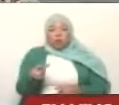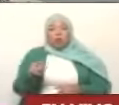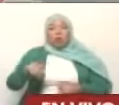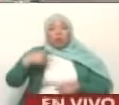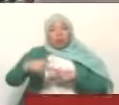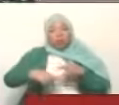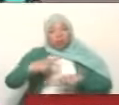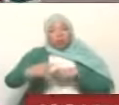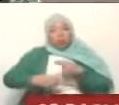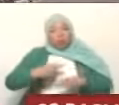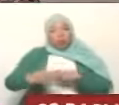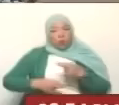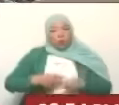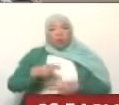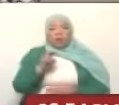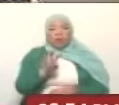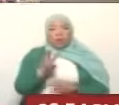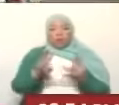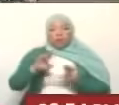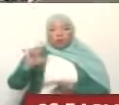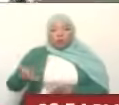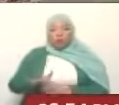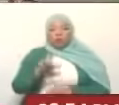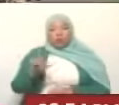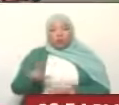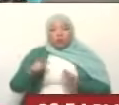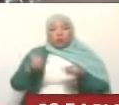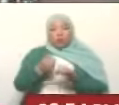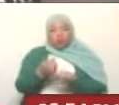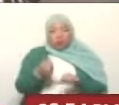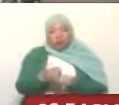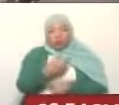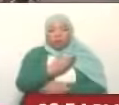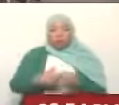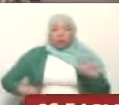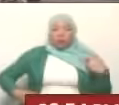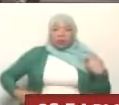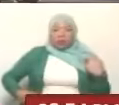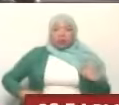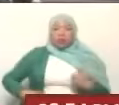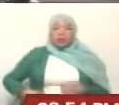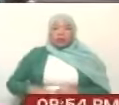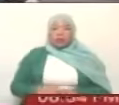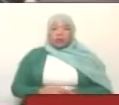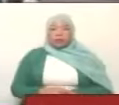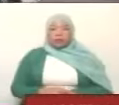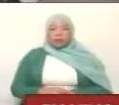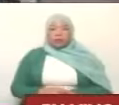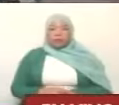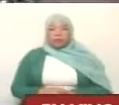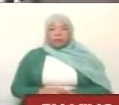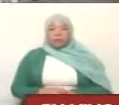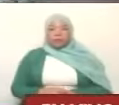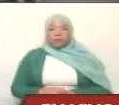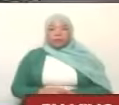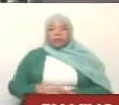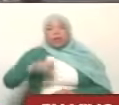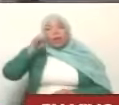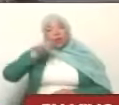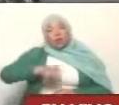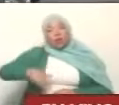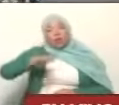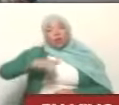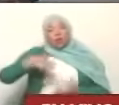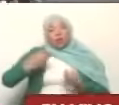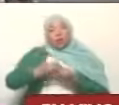proceso revolucionario del 28 de julio, donde vamos a ratificarlo a usted como presidente de la República. Y pues el pueblo